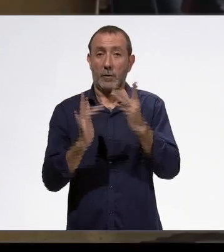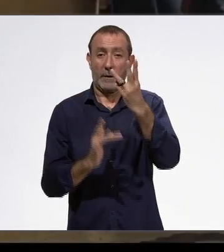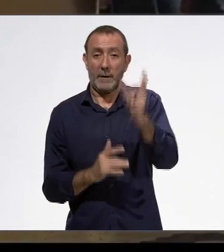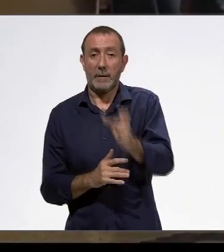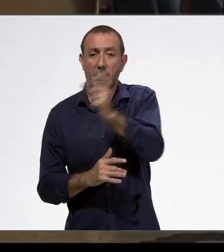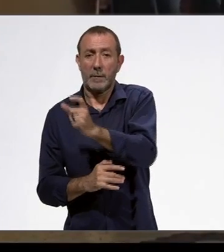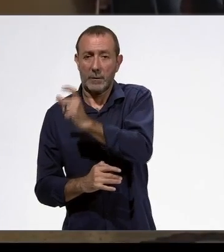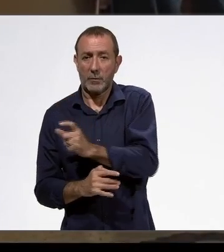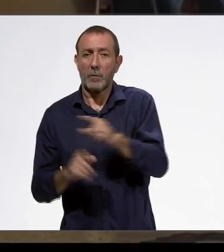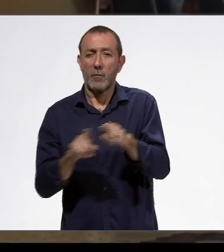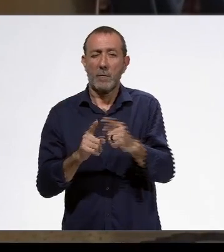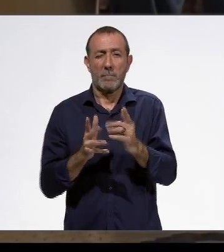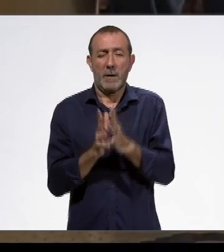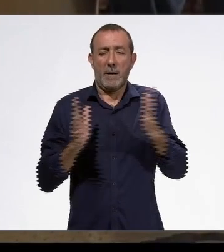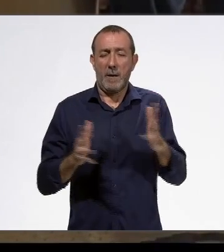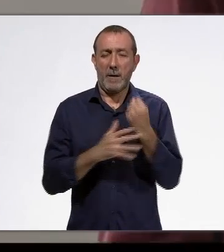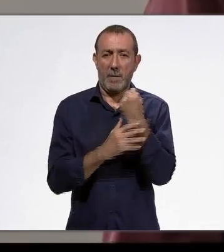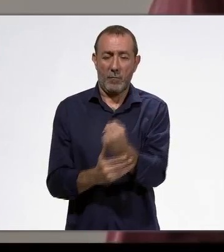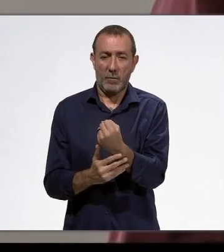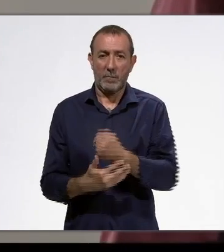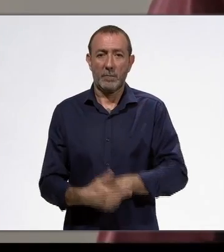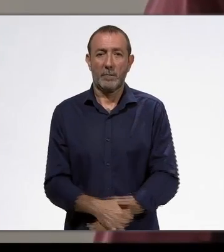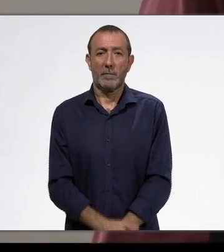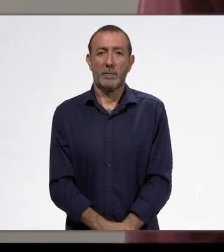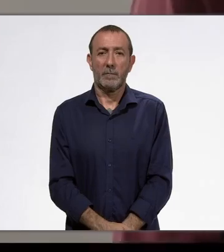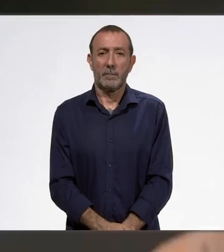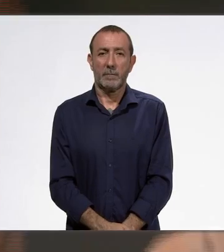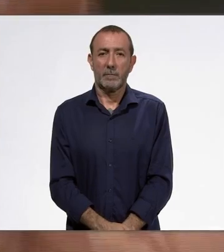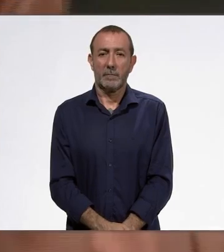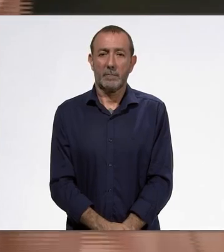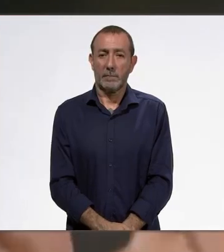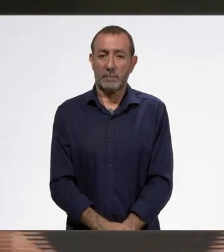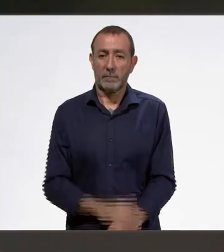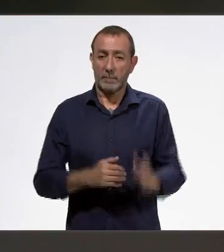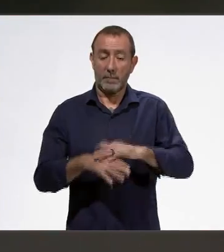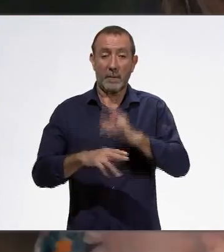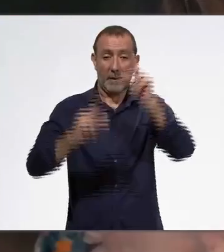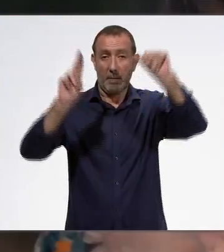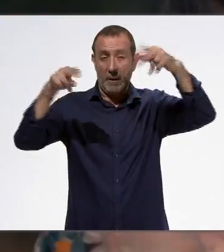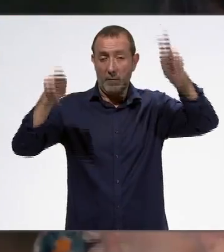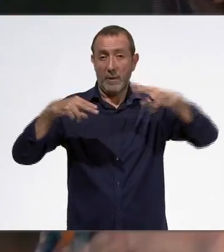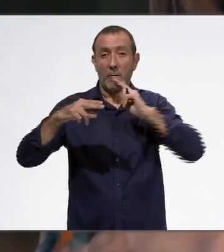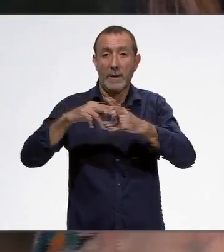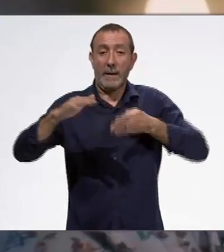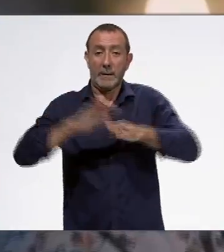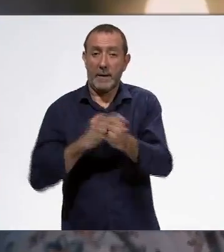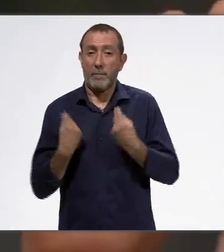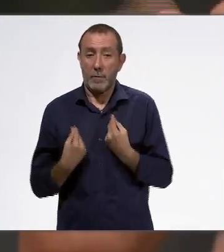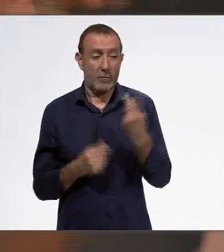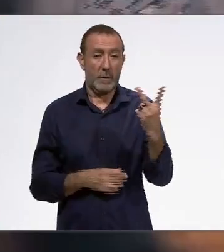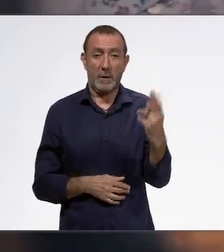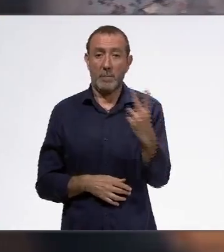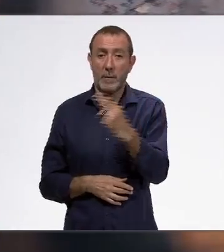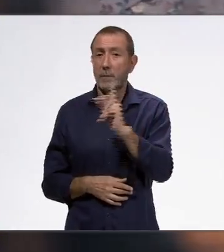que se convertirán en sus grandes aliados para entrar a vivir relata la historia de una pareja que acaba de encontrar